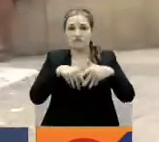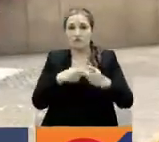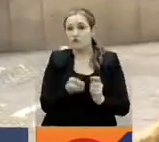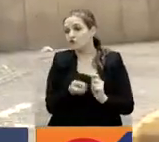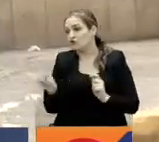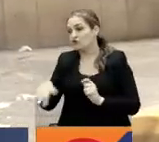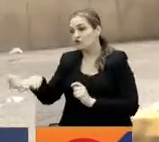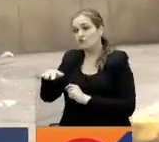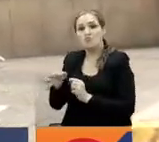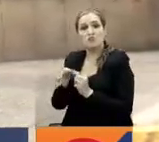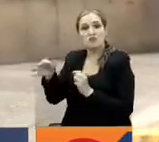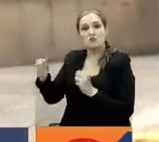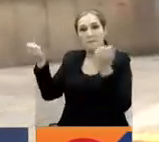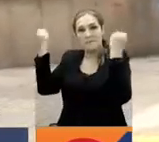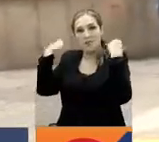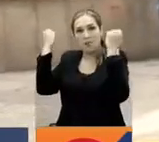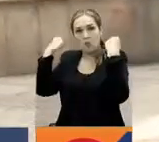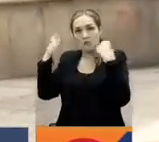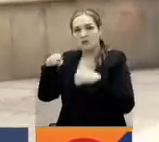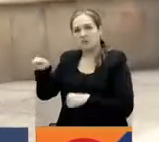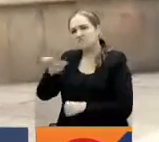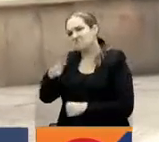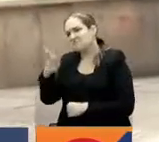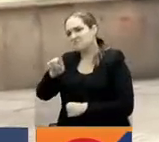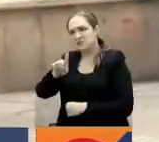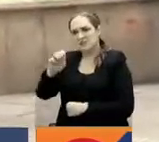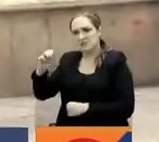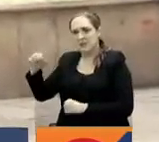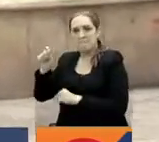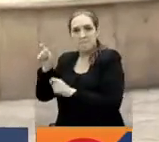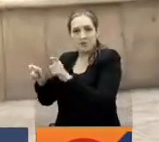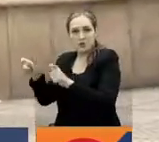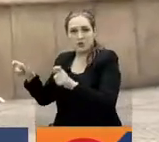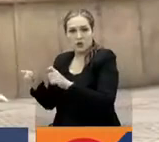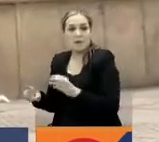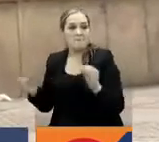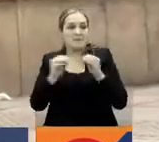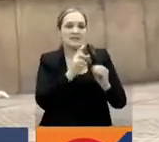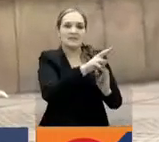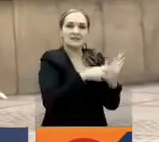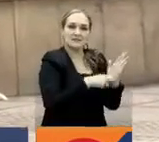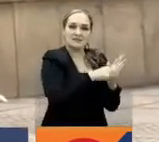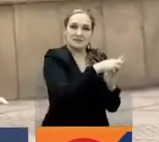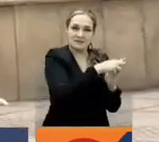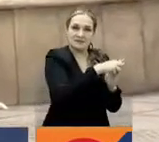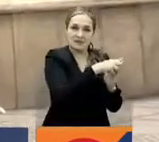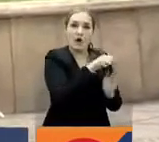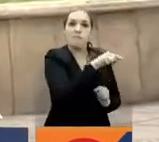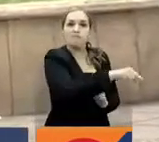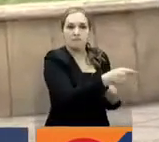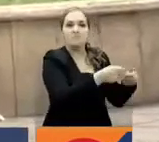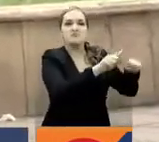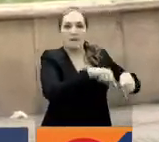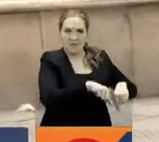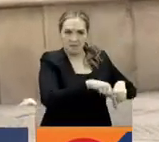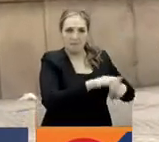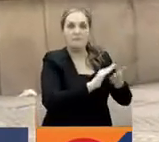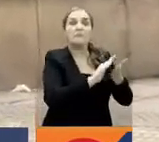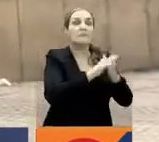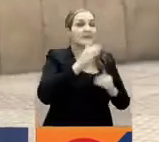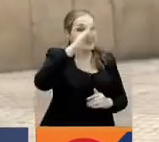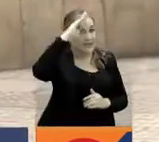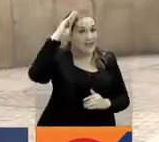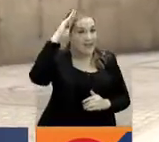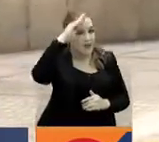reporta una manifestación de al menos 100 personas y otra en el municipio de San Gil. Hacia las 2 de la tarde los estudiantes también